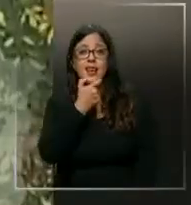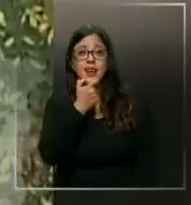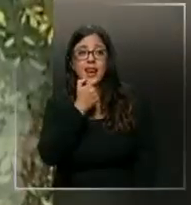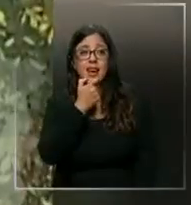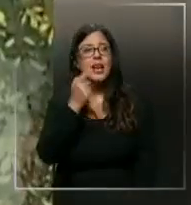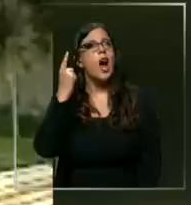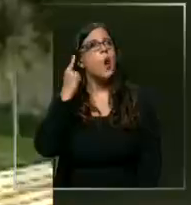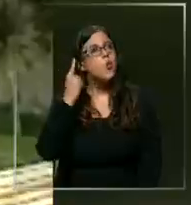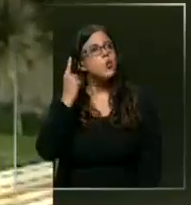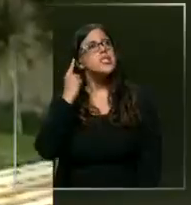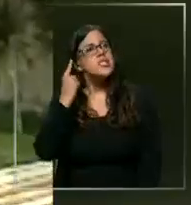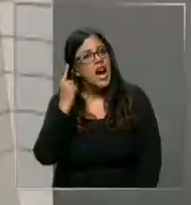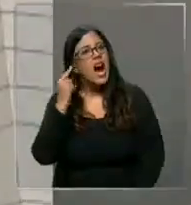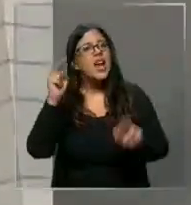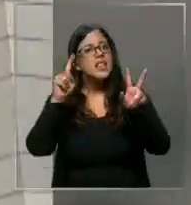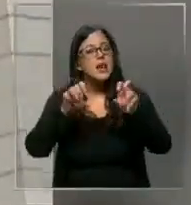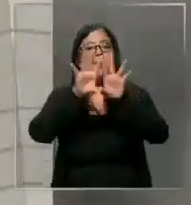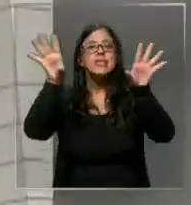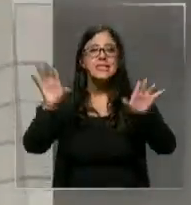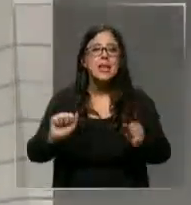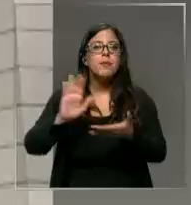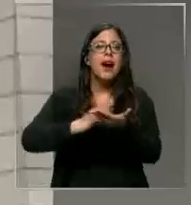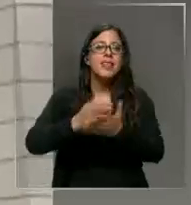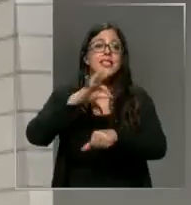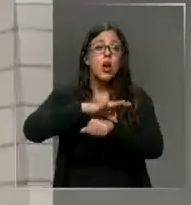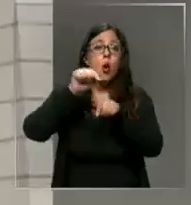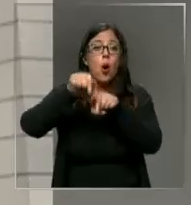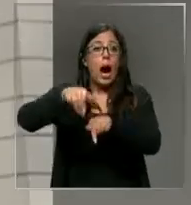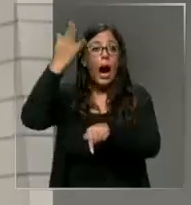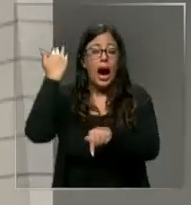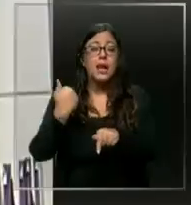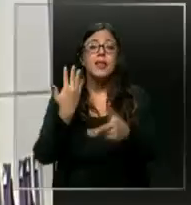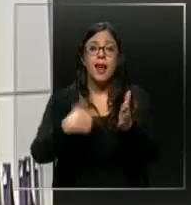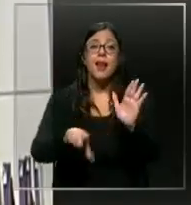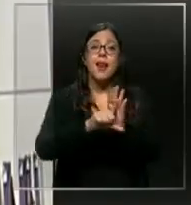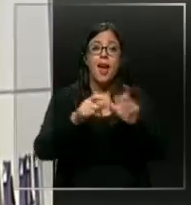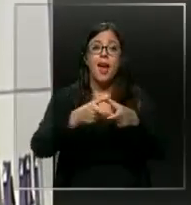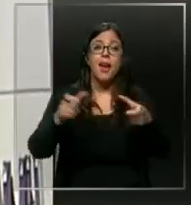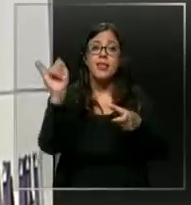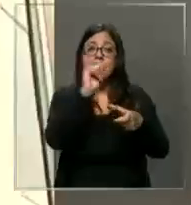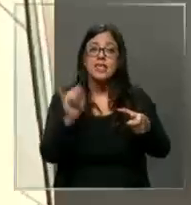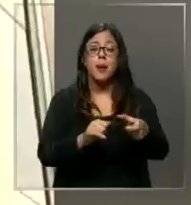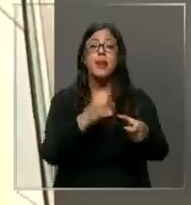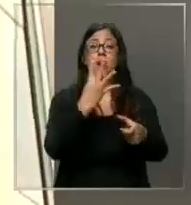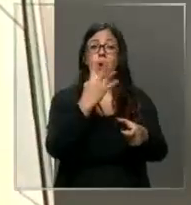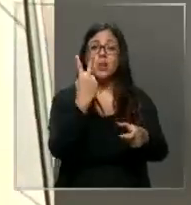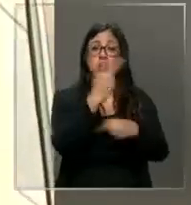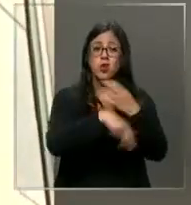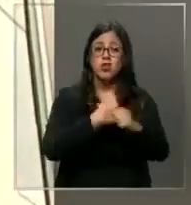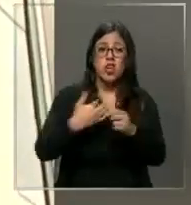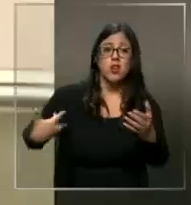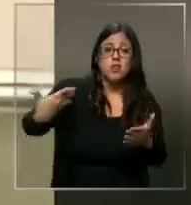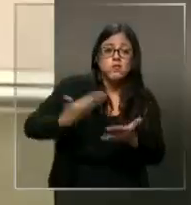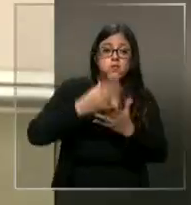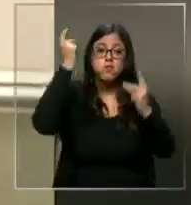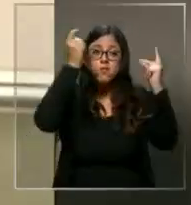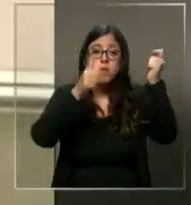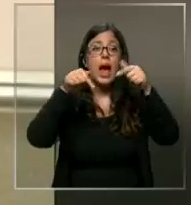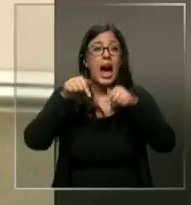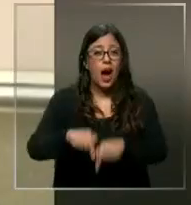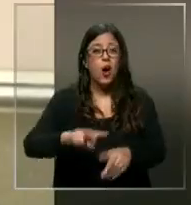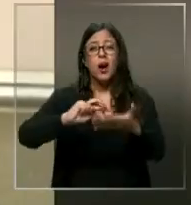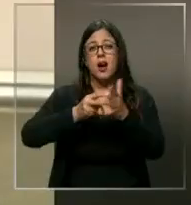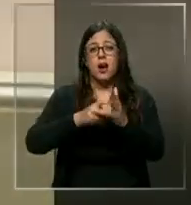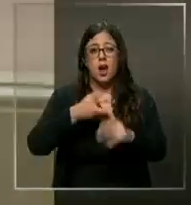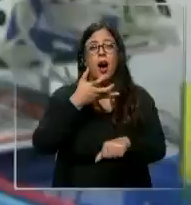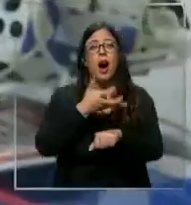de salud un 19 de marzo se publicaba la ley de isapres a 42 años de su creación el sistema privado atraviesa una